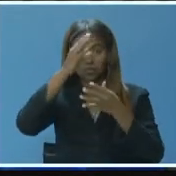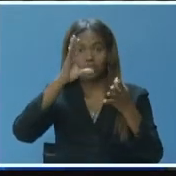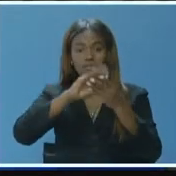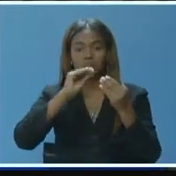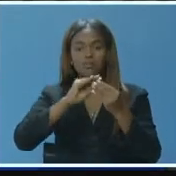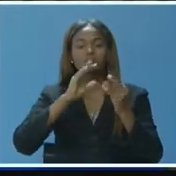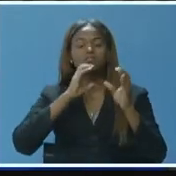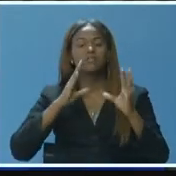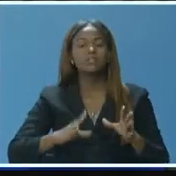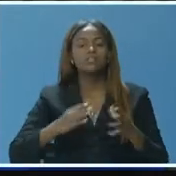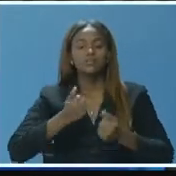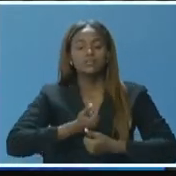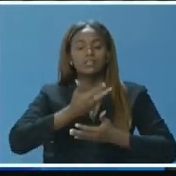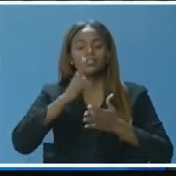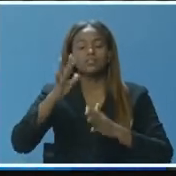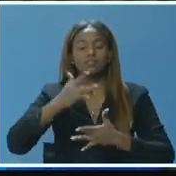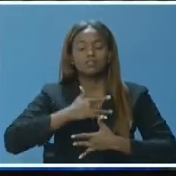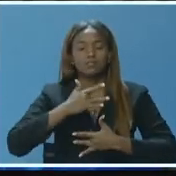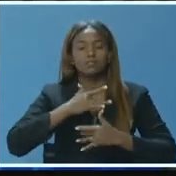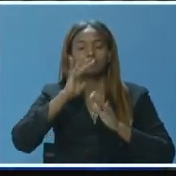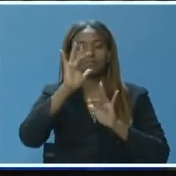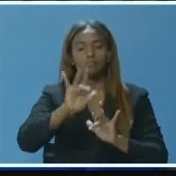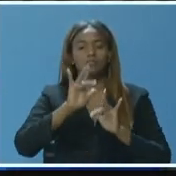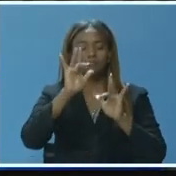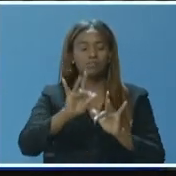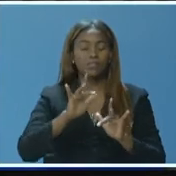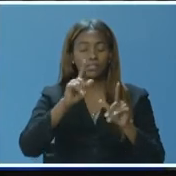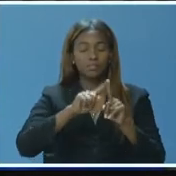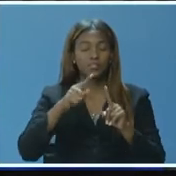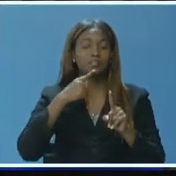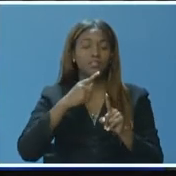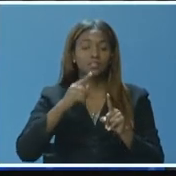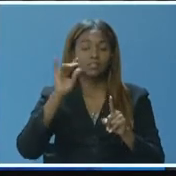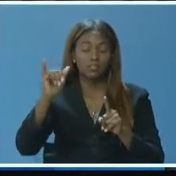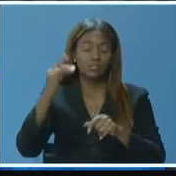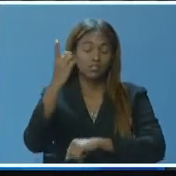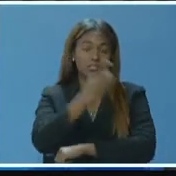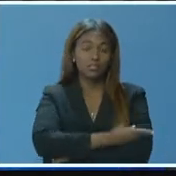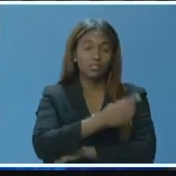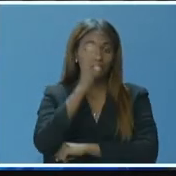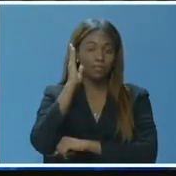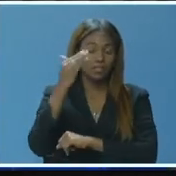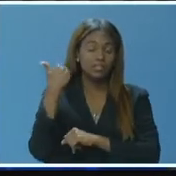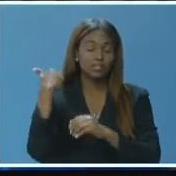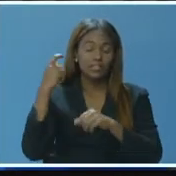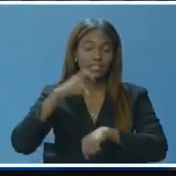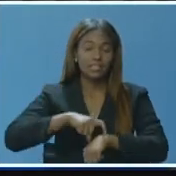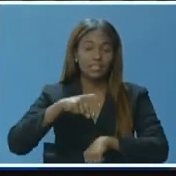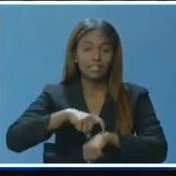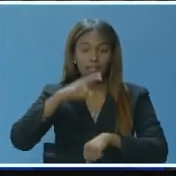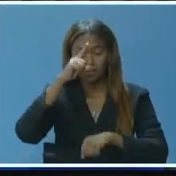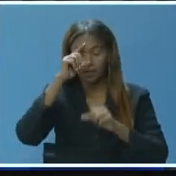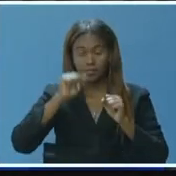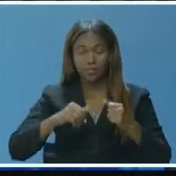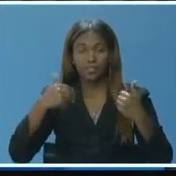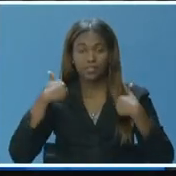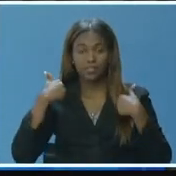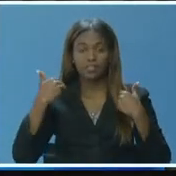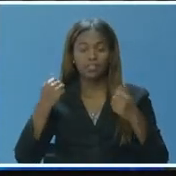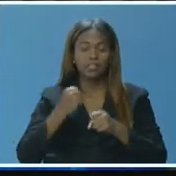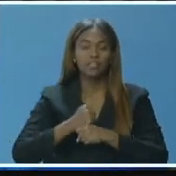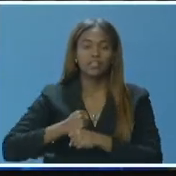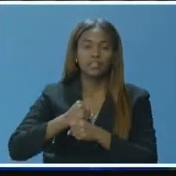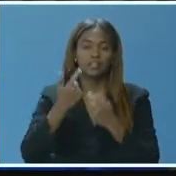comunicado expresando su solidaridad, aunque ha lamentado que este día debería ser un momento para celebrar la libertad y el